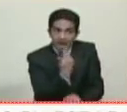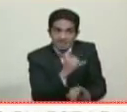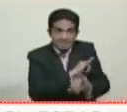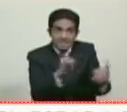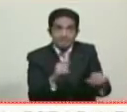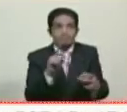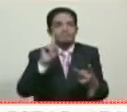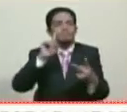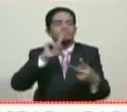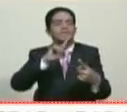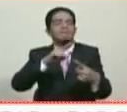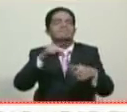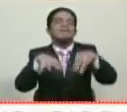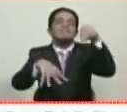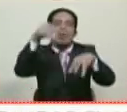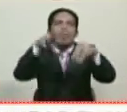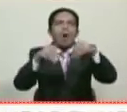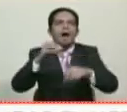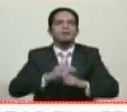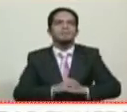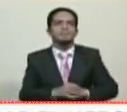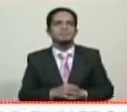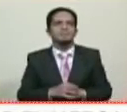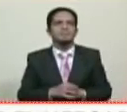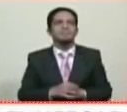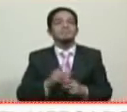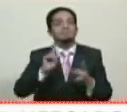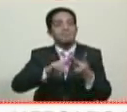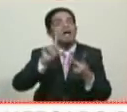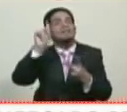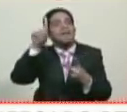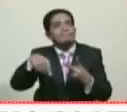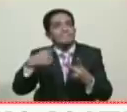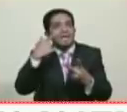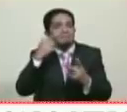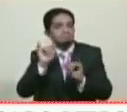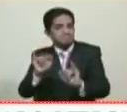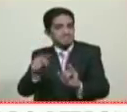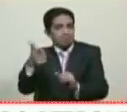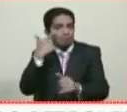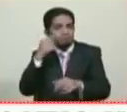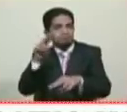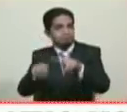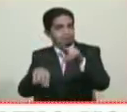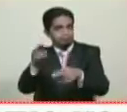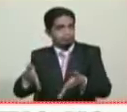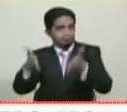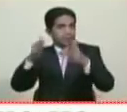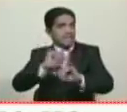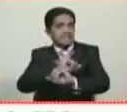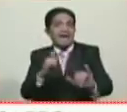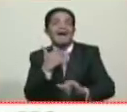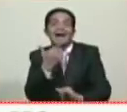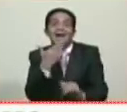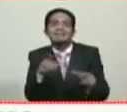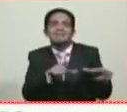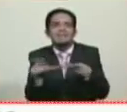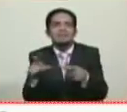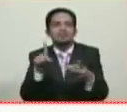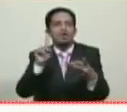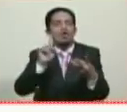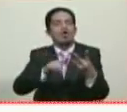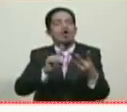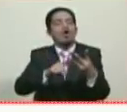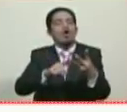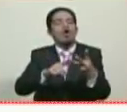San Juan de los Morros, perdón. Así como la unidad de diálisis de Valle de la Pascua está en las obras civiles ya casi culminada. El hospital de Guanta,